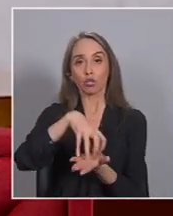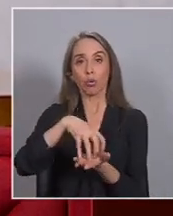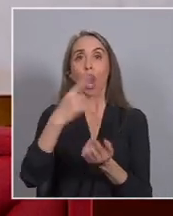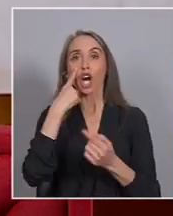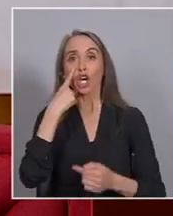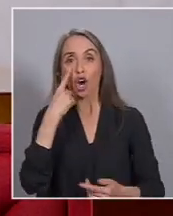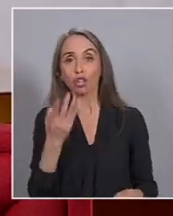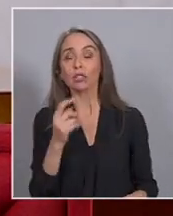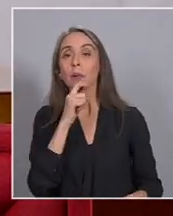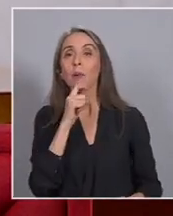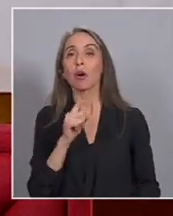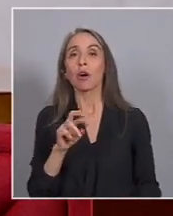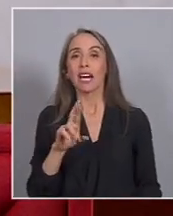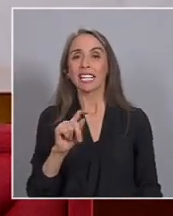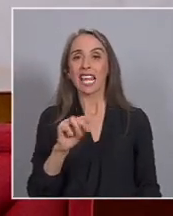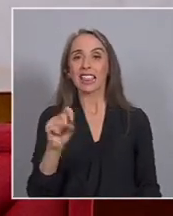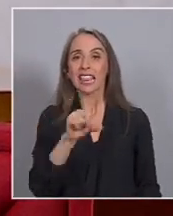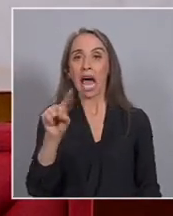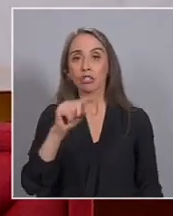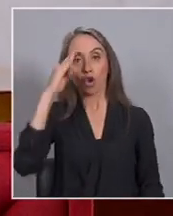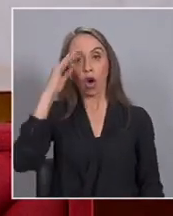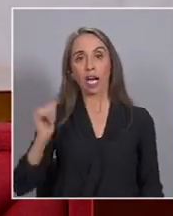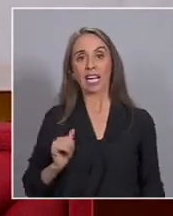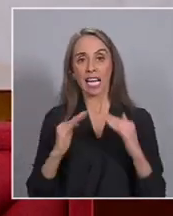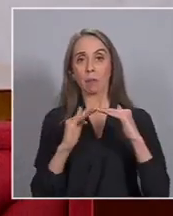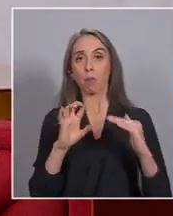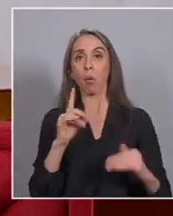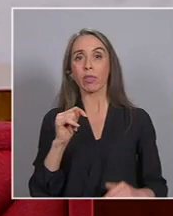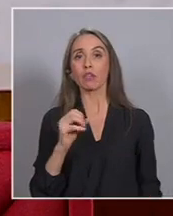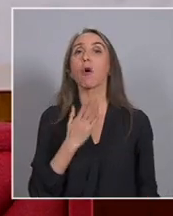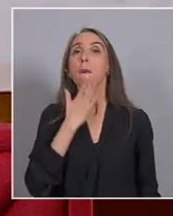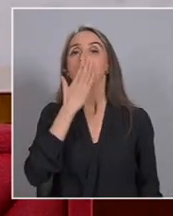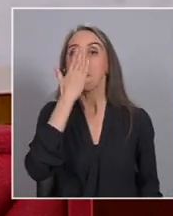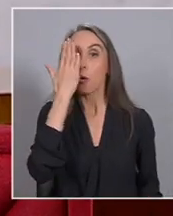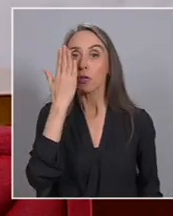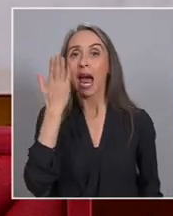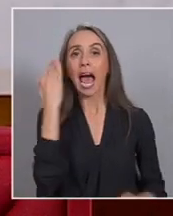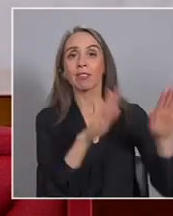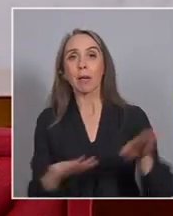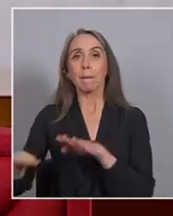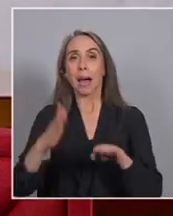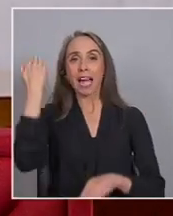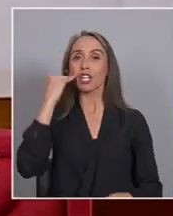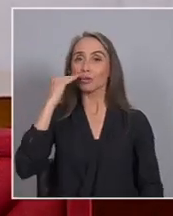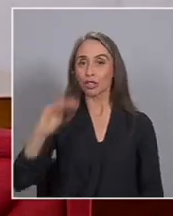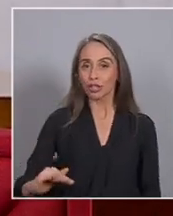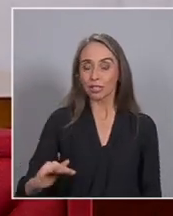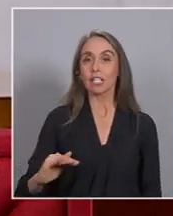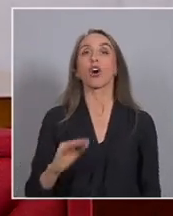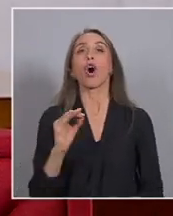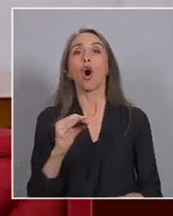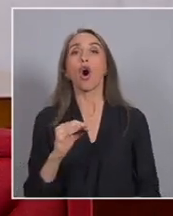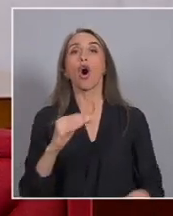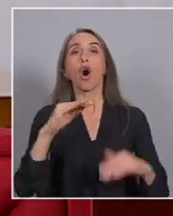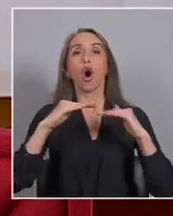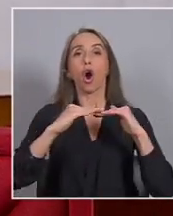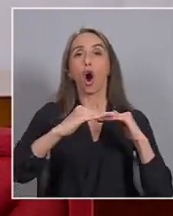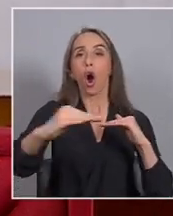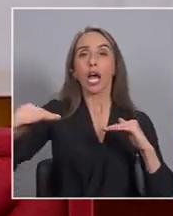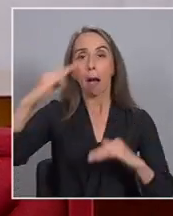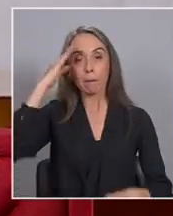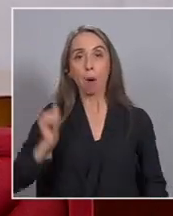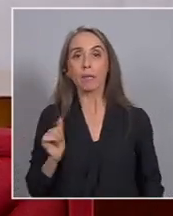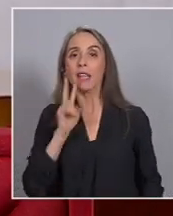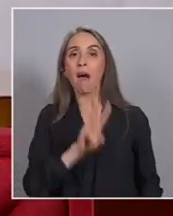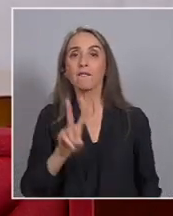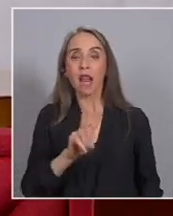conocerán, retazos del Regimiento Pudeto en Punta Arenas, donde íbamos a patinar cuando chicos, o del campo militar en Valdivia,